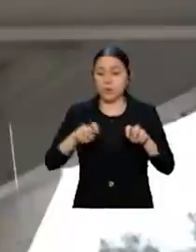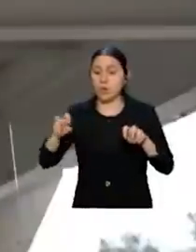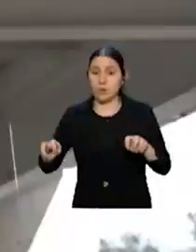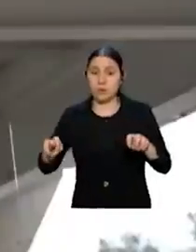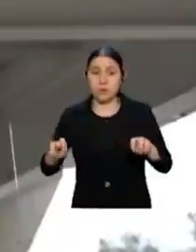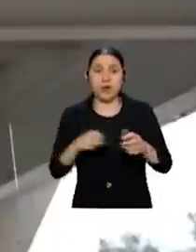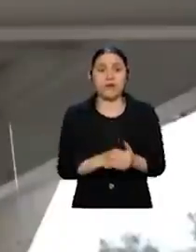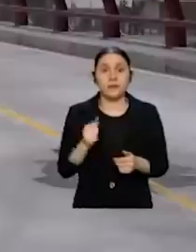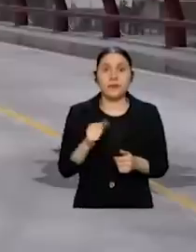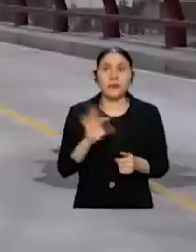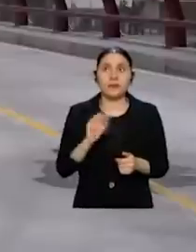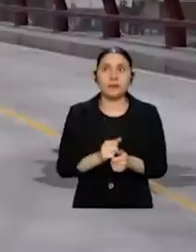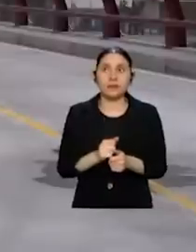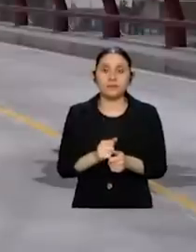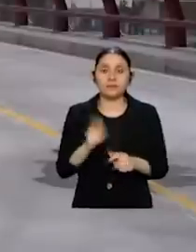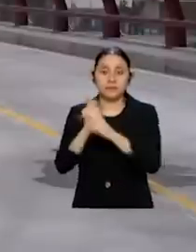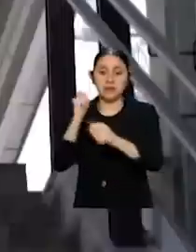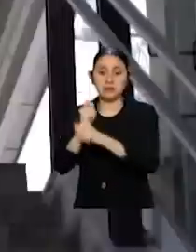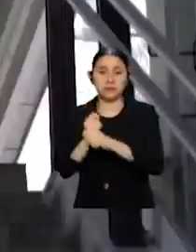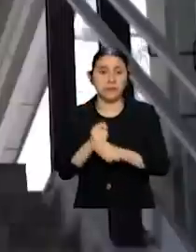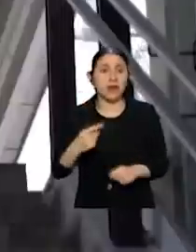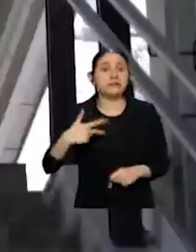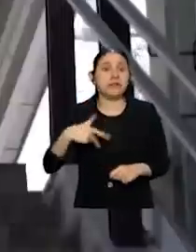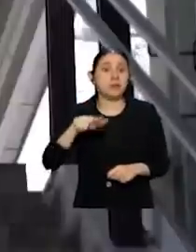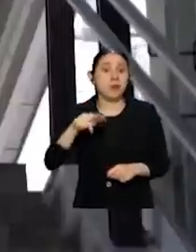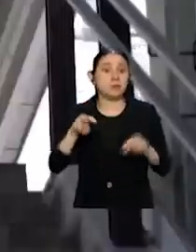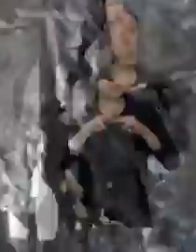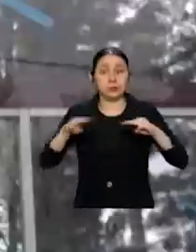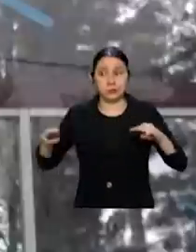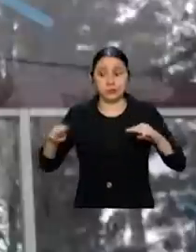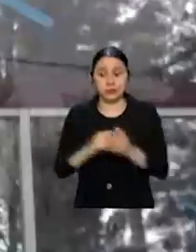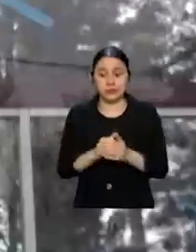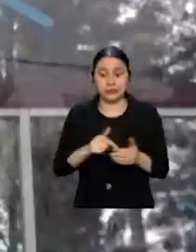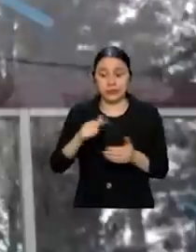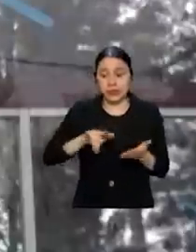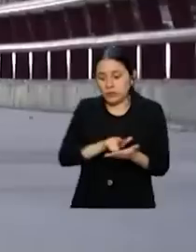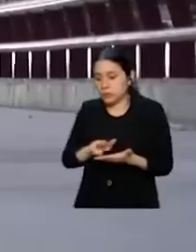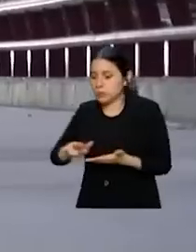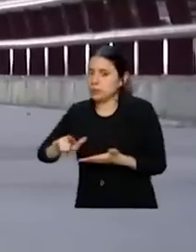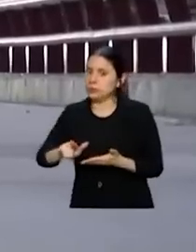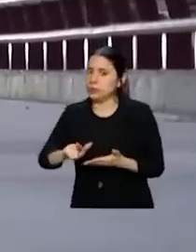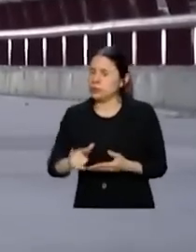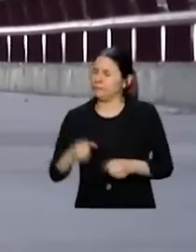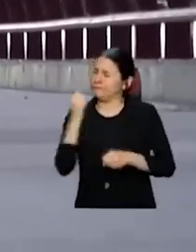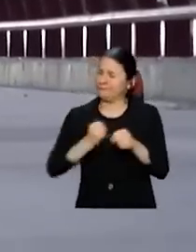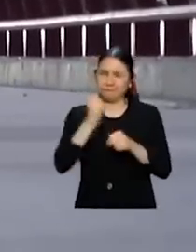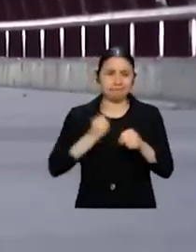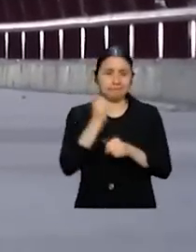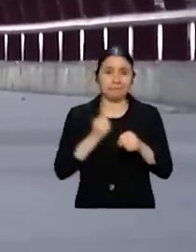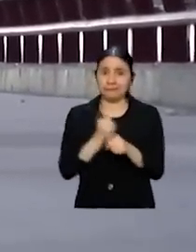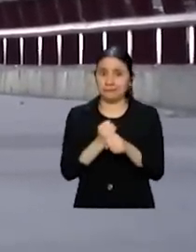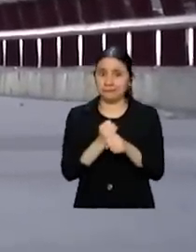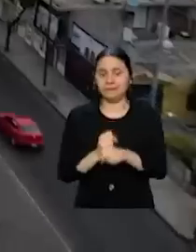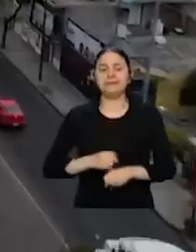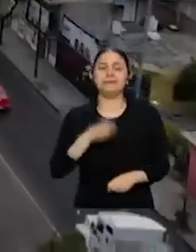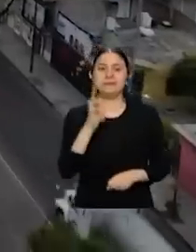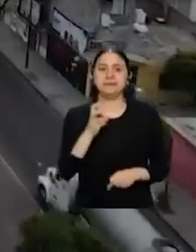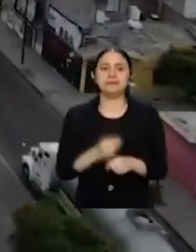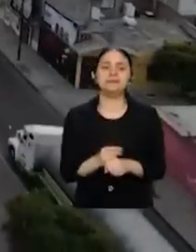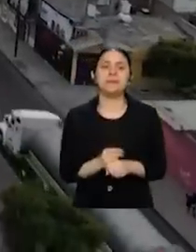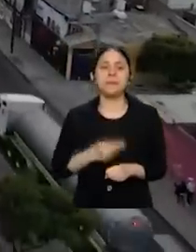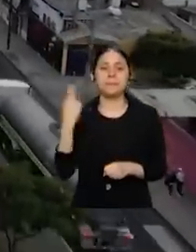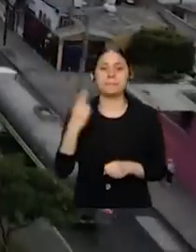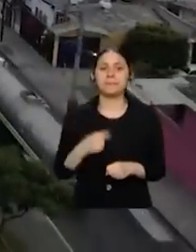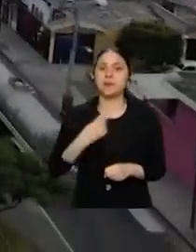plazo de 2 semanas y dará servicio al público hasta el próximo 15 de octubre del 2022, ya que aún falta por terminarse 2 estaciones que